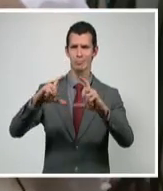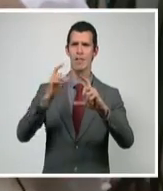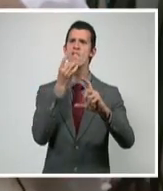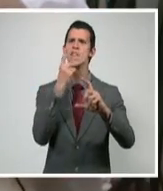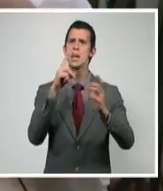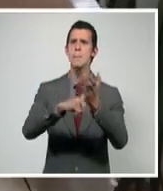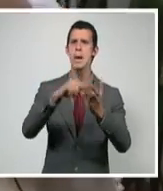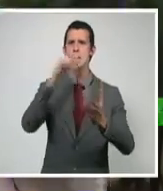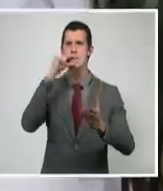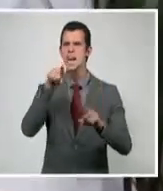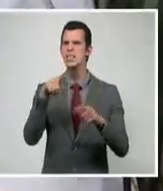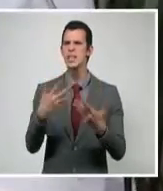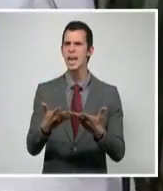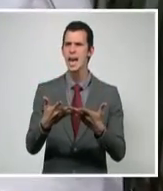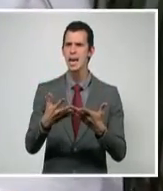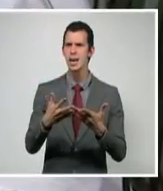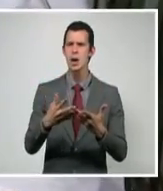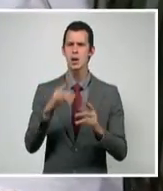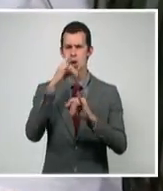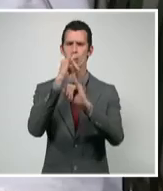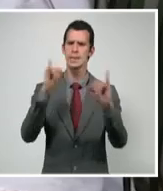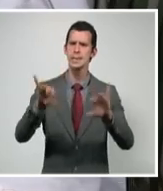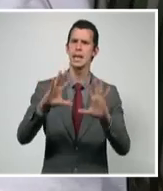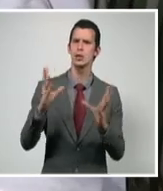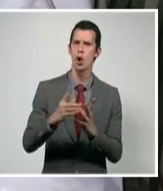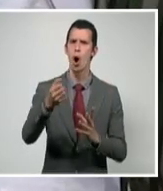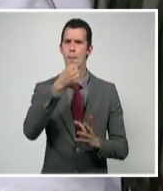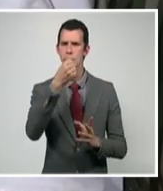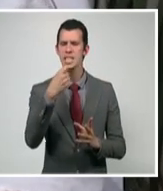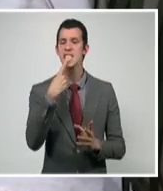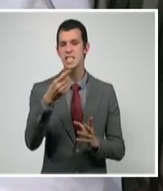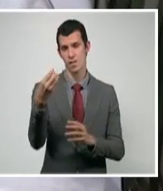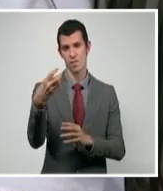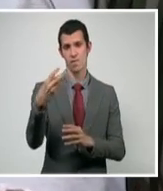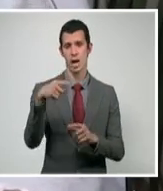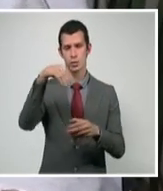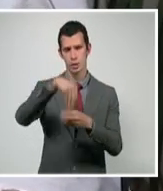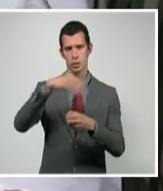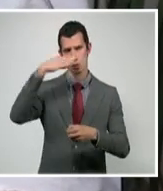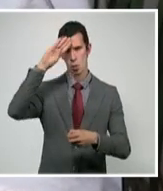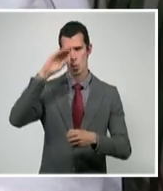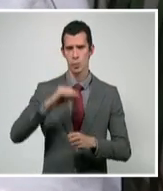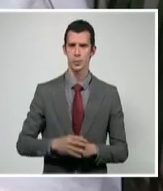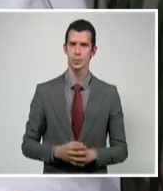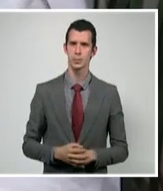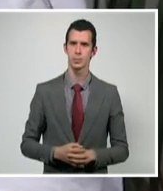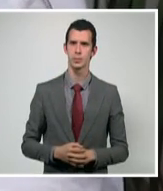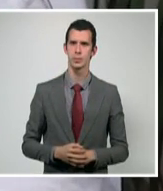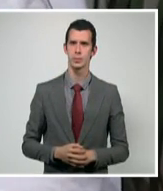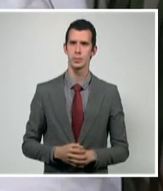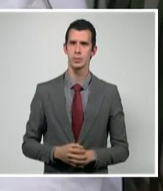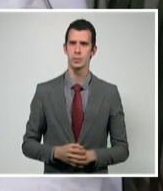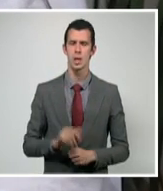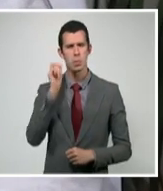Open Society. Esta última con presencia aprobada en programas de subversión en varios países. Yo pensé,